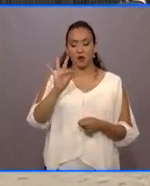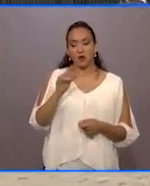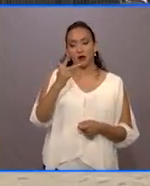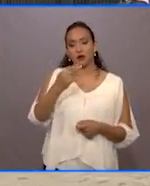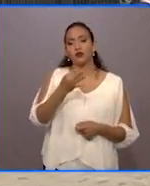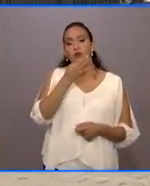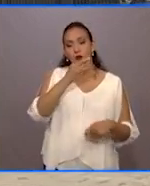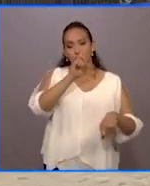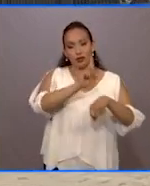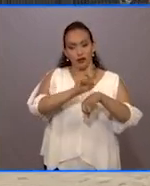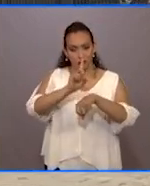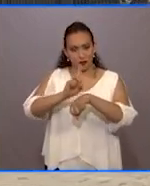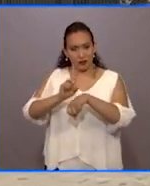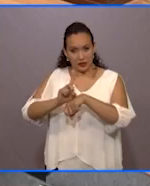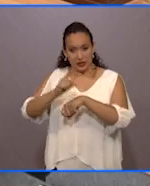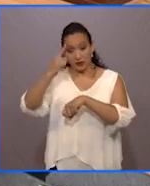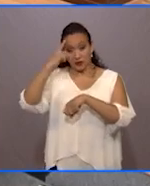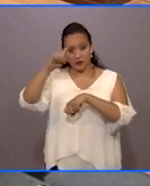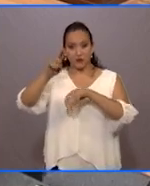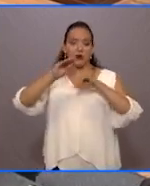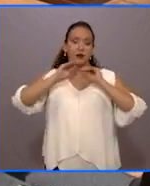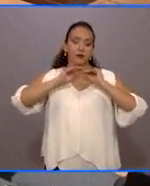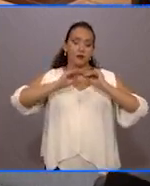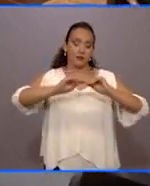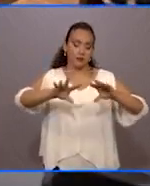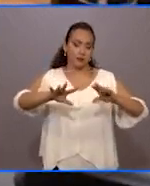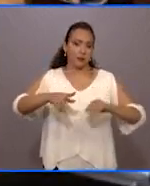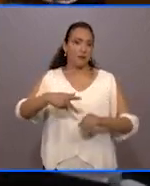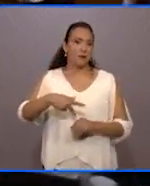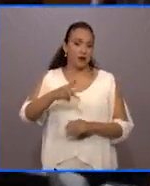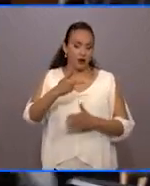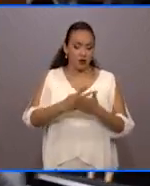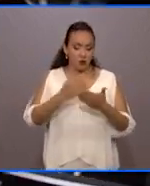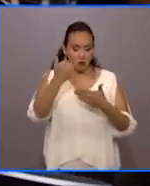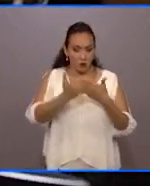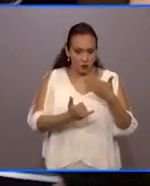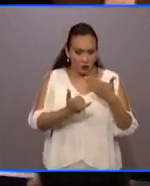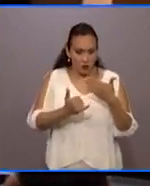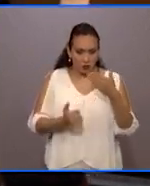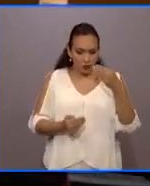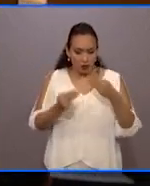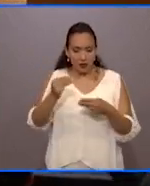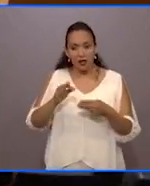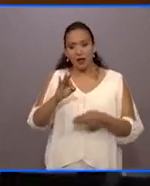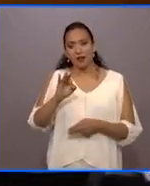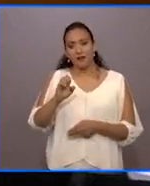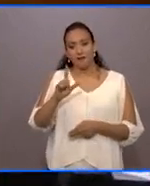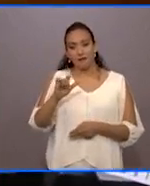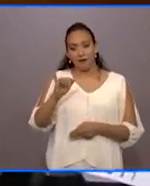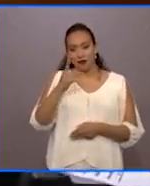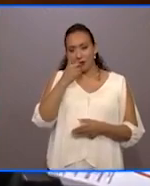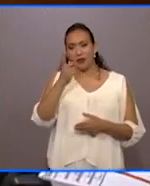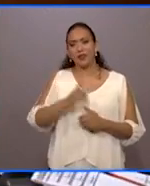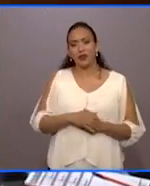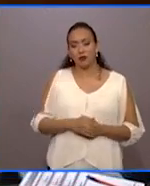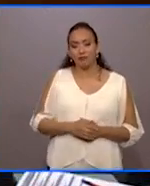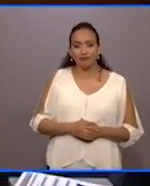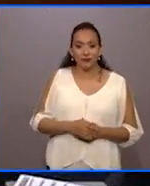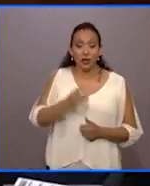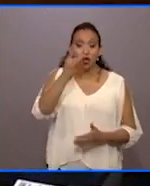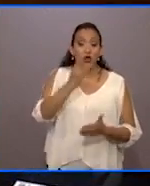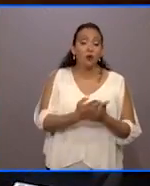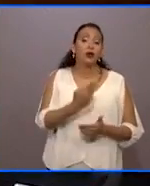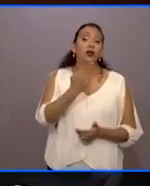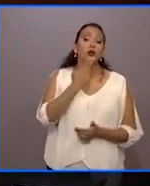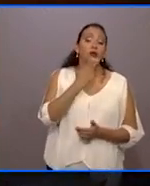le corresponden de los tiempos del Estado. Sin embargo, el proyecto del magistrado Felipe de la Mata Pizaña establecía que solo se